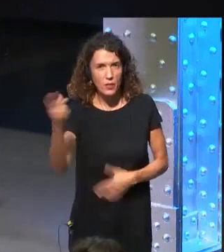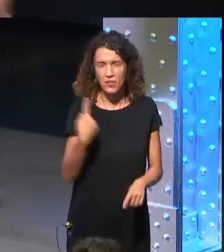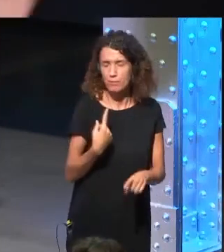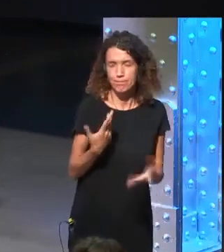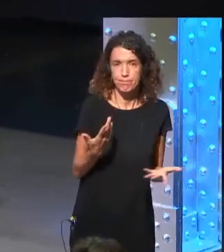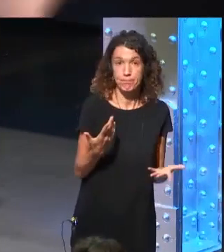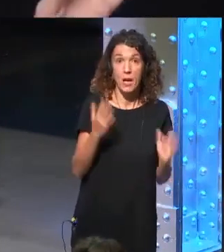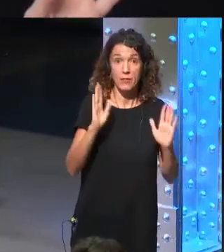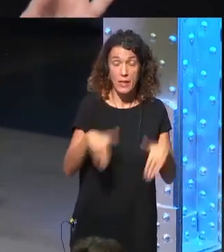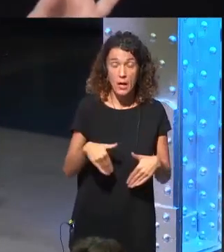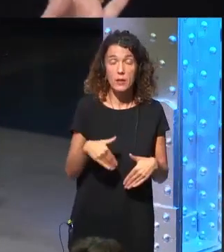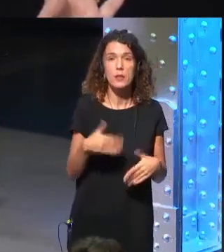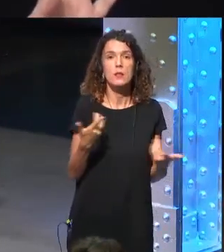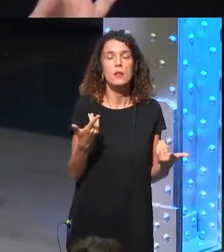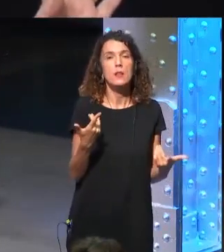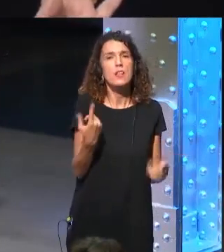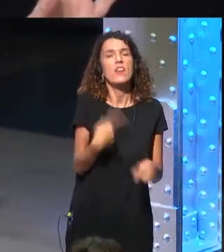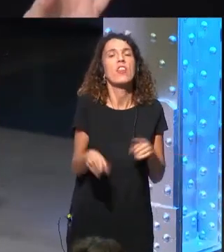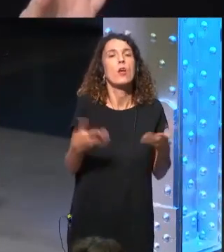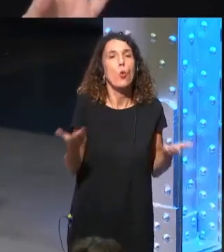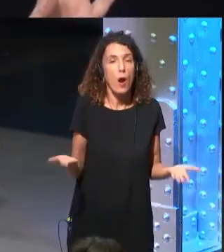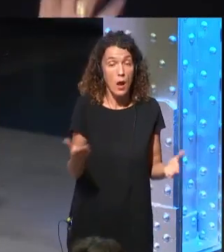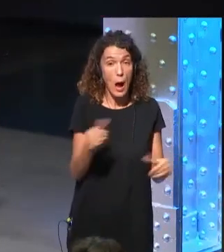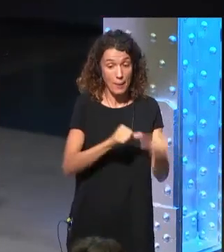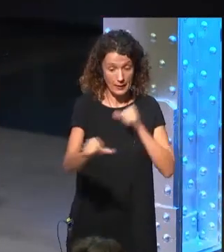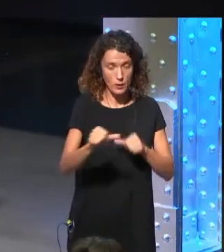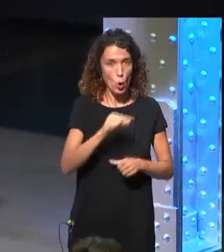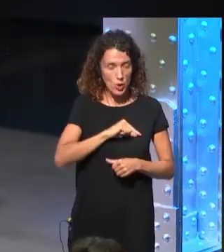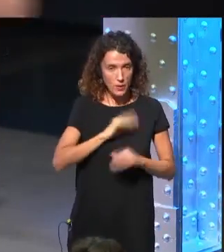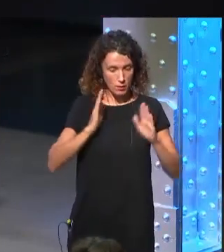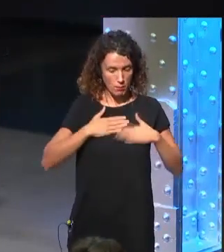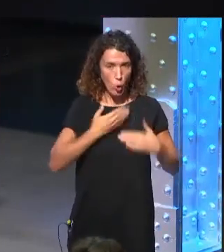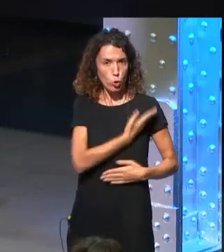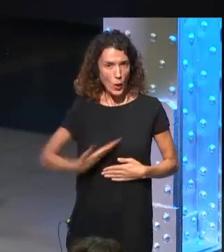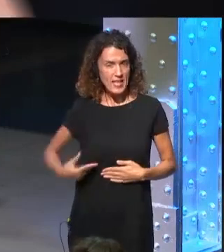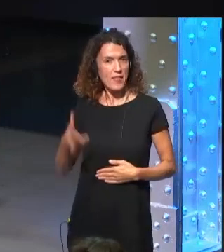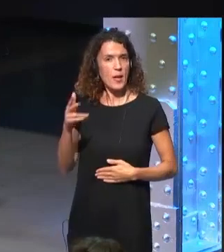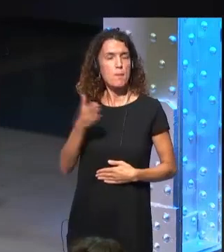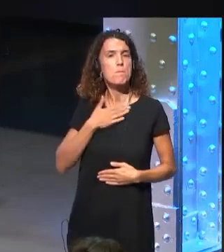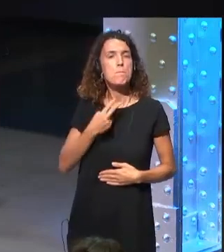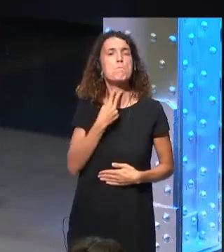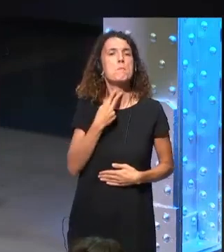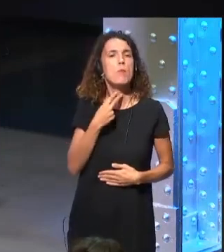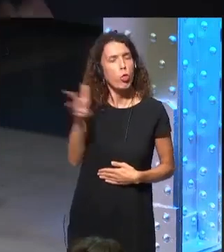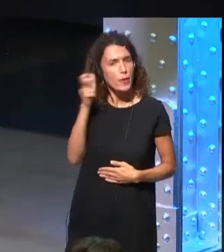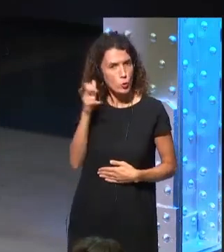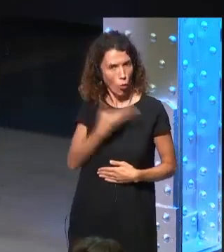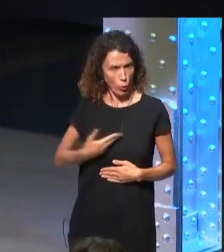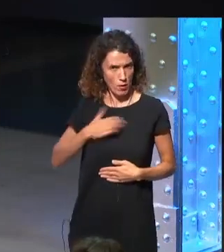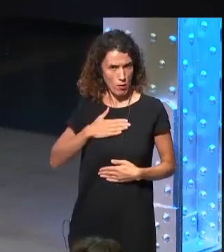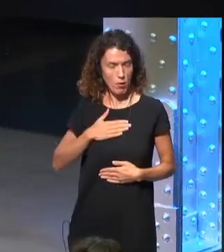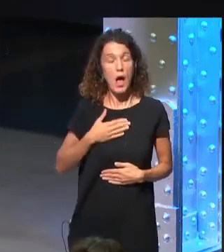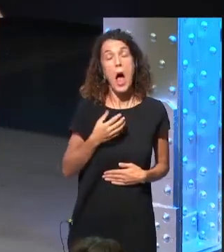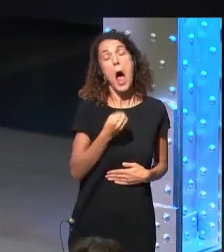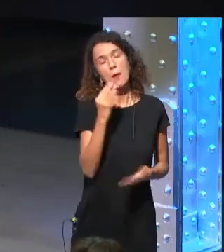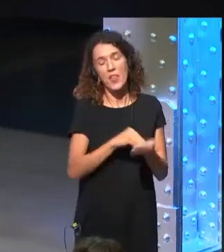Y la diferencia notoria a partir de ese momento es que a veces digo